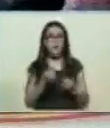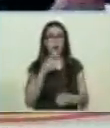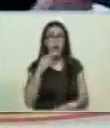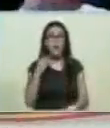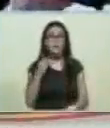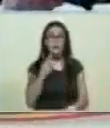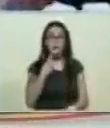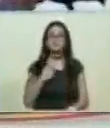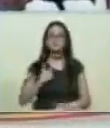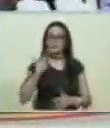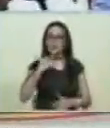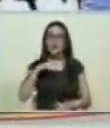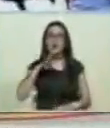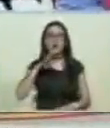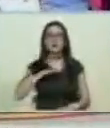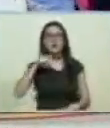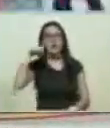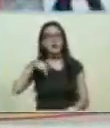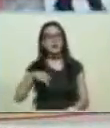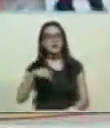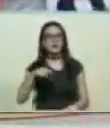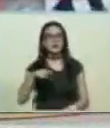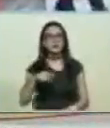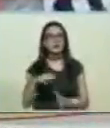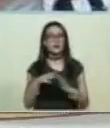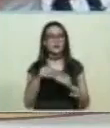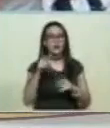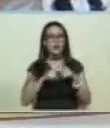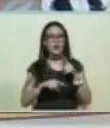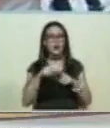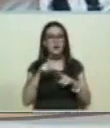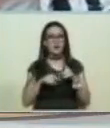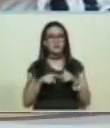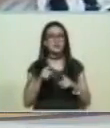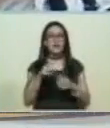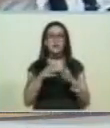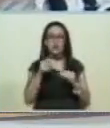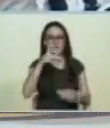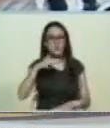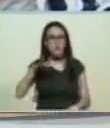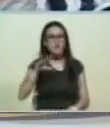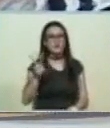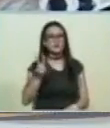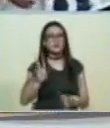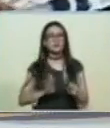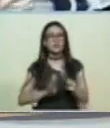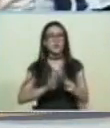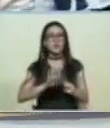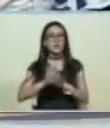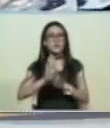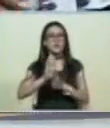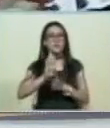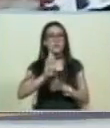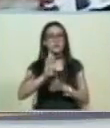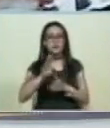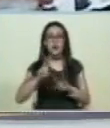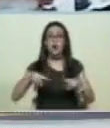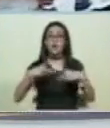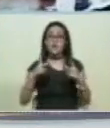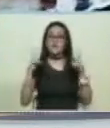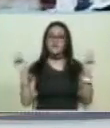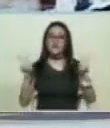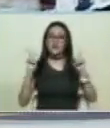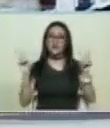juventud le dice presente a los desafíos que tiene nuestra patria y con ella y con todo el pueblo venezolano iremos avanzando a la construcción de las nuevas